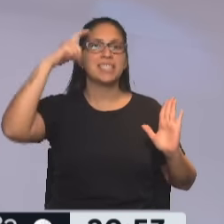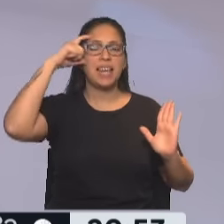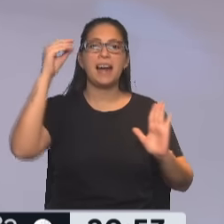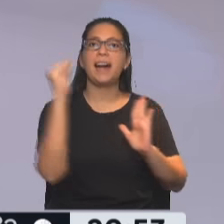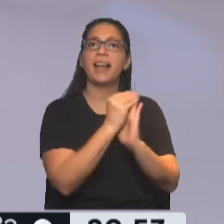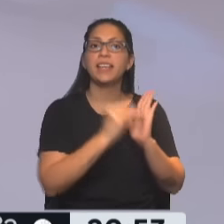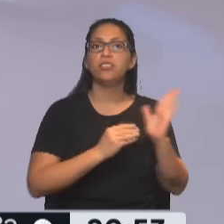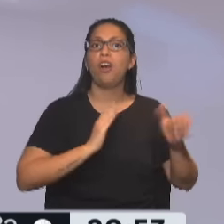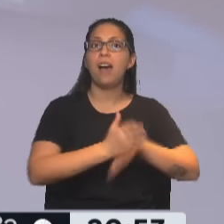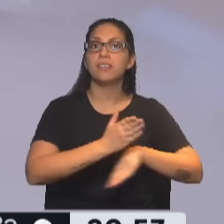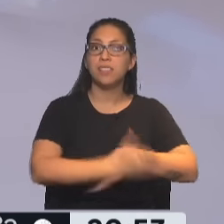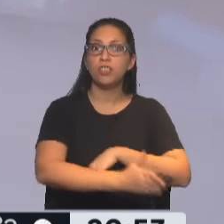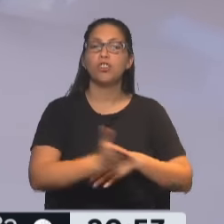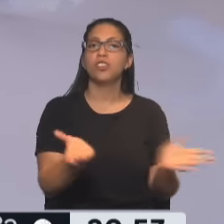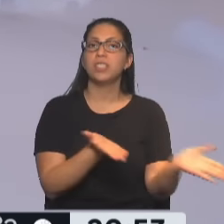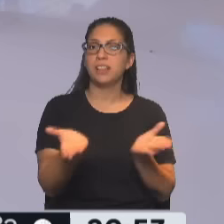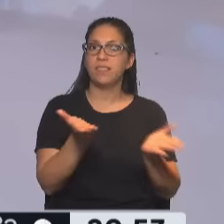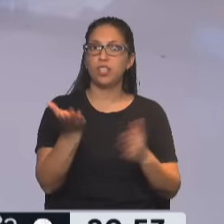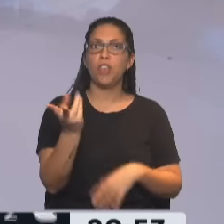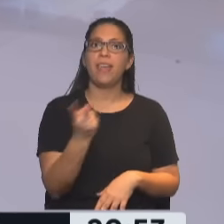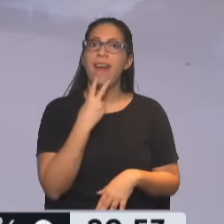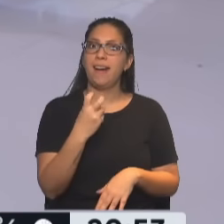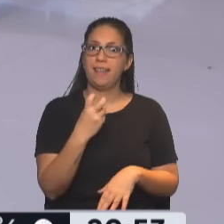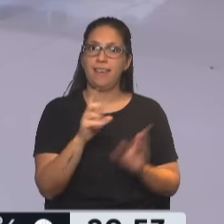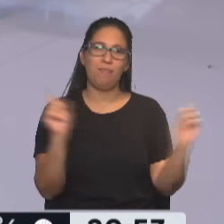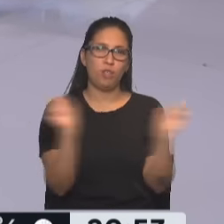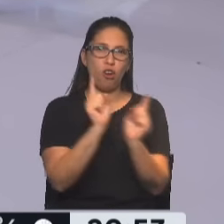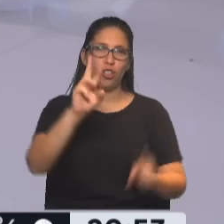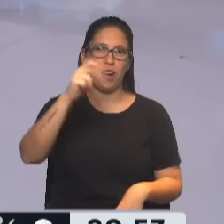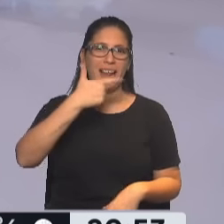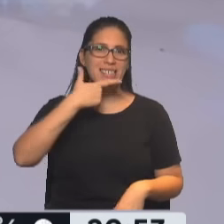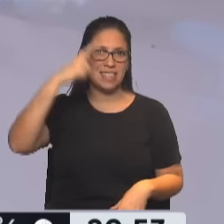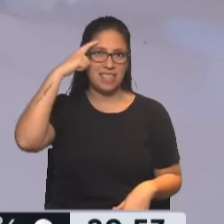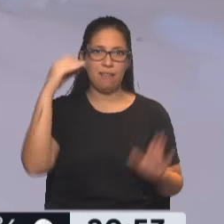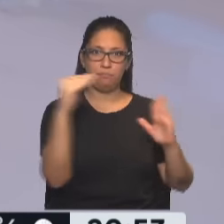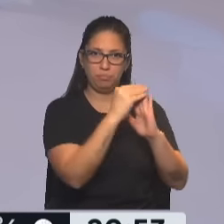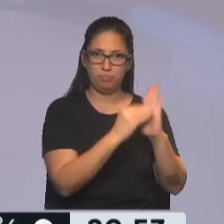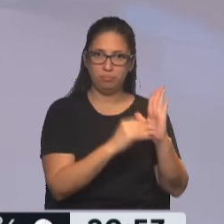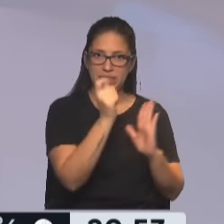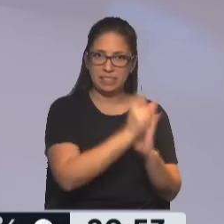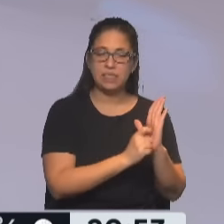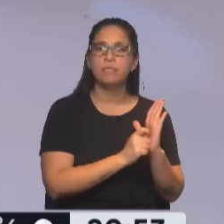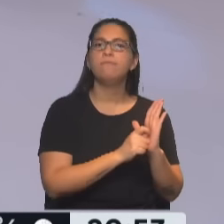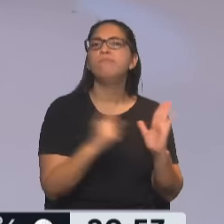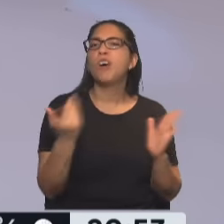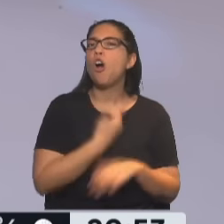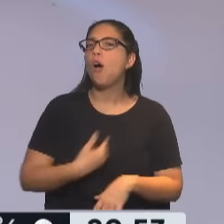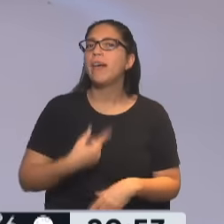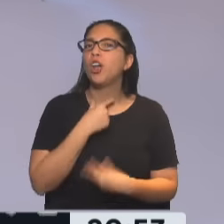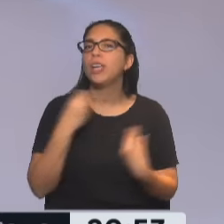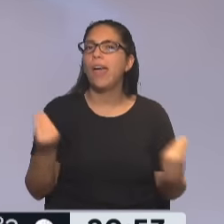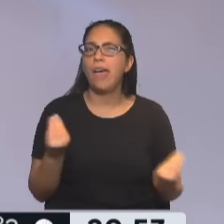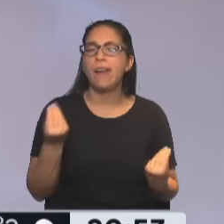a los Servicios de Energía. Y esto tiene que ver con que el gobierno busca depurar, limpiar